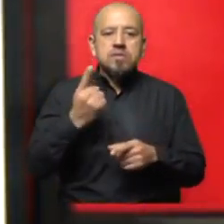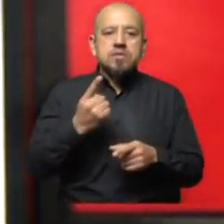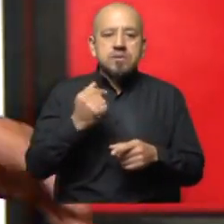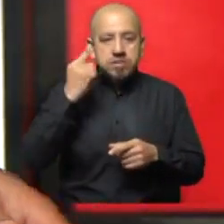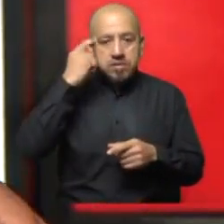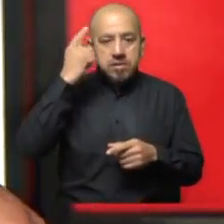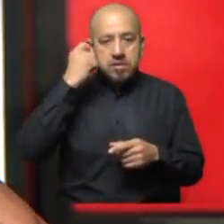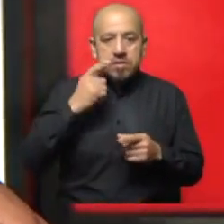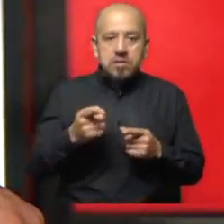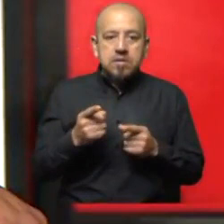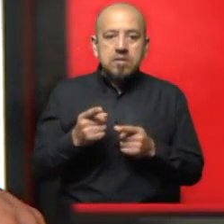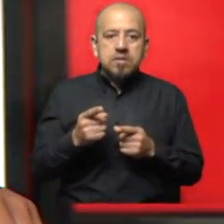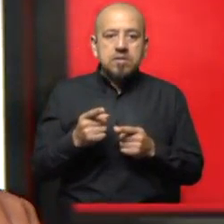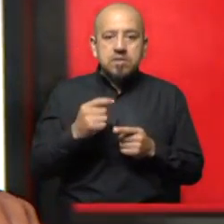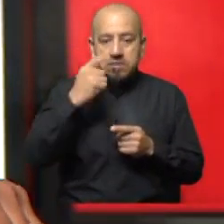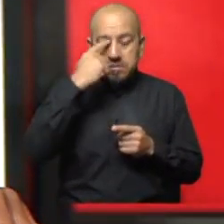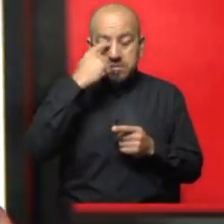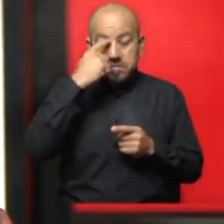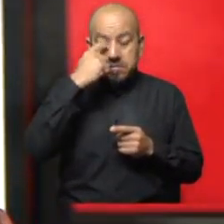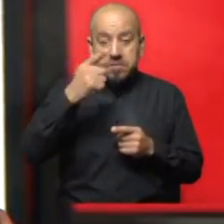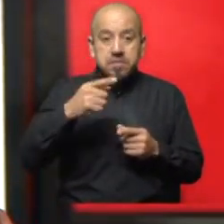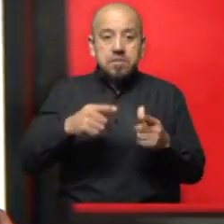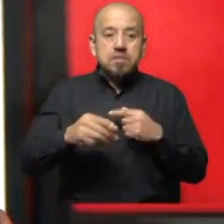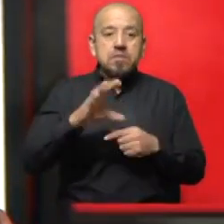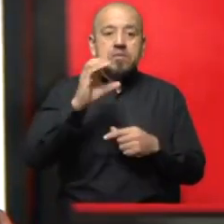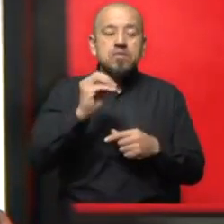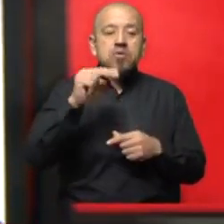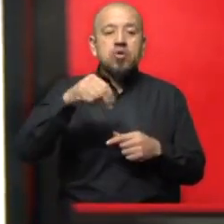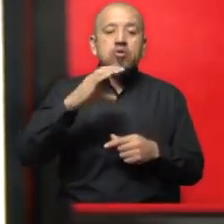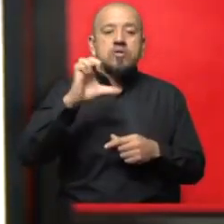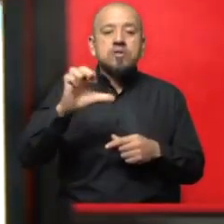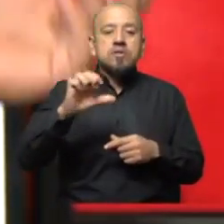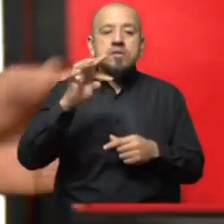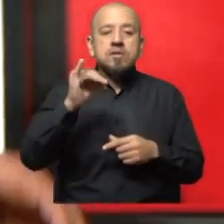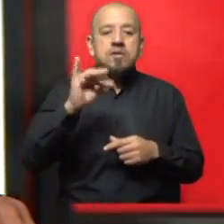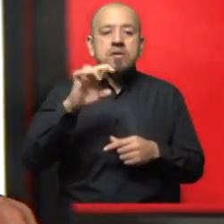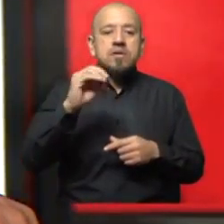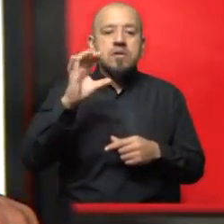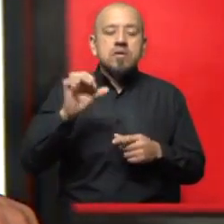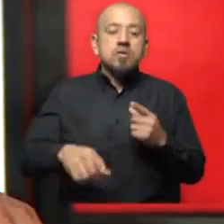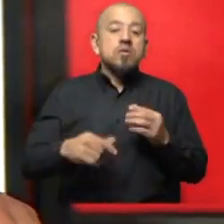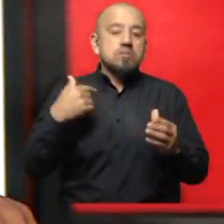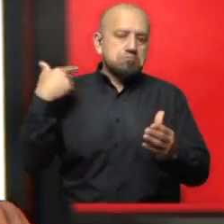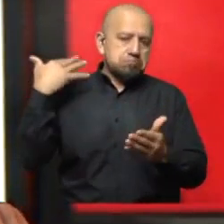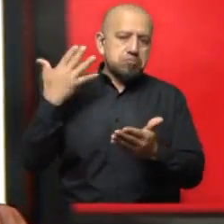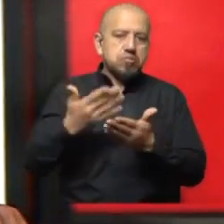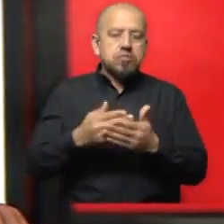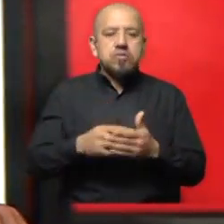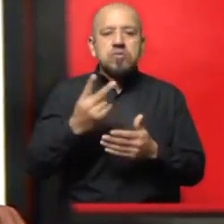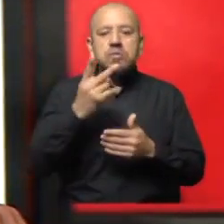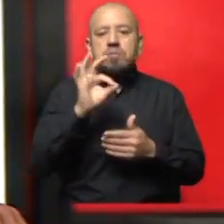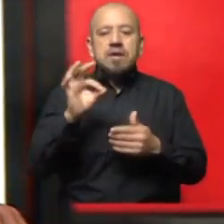de banda fue con 12 tiros y que duró hasta hace poco más de 20